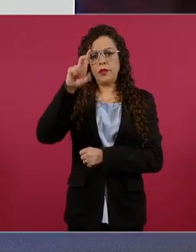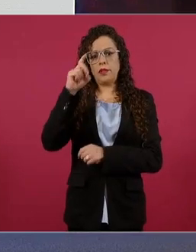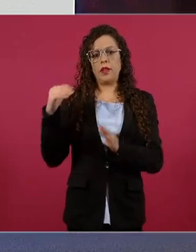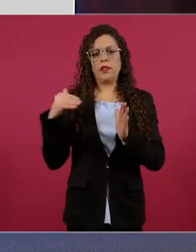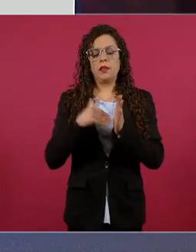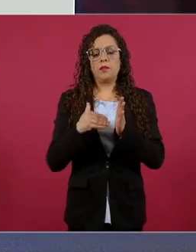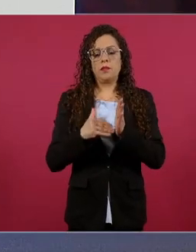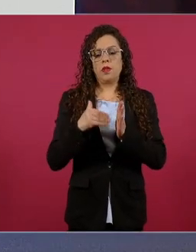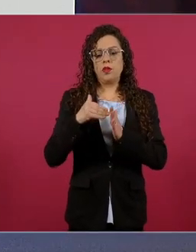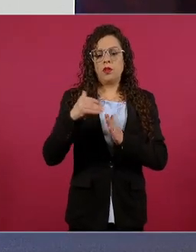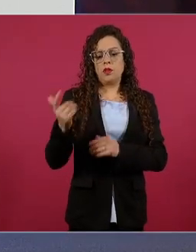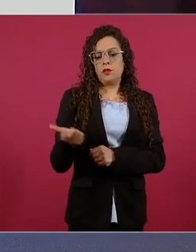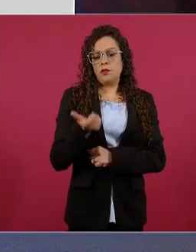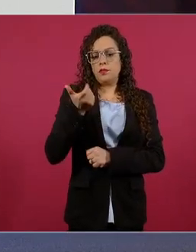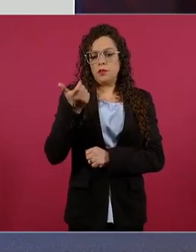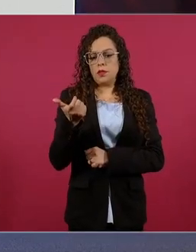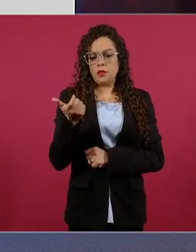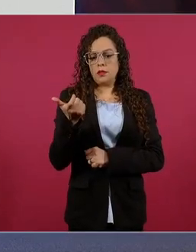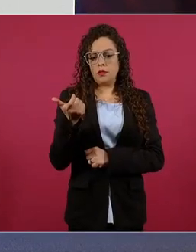130,000 millones de pesos.